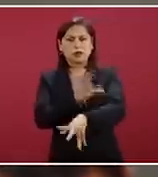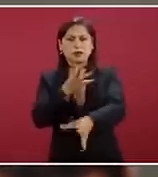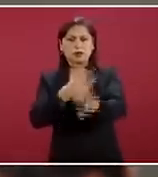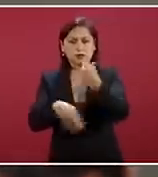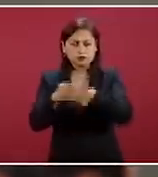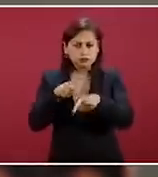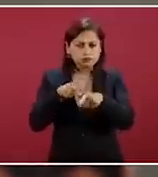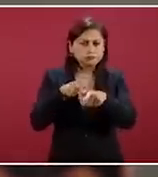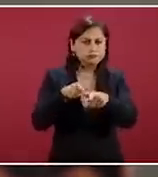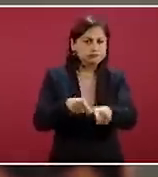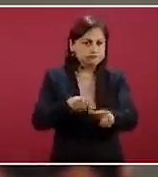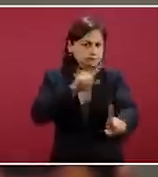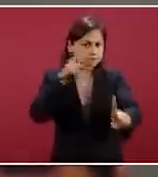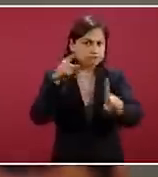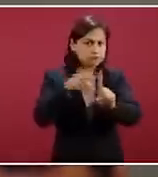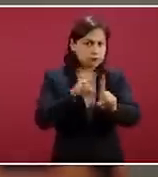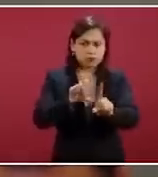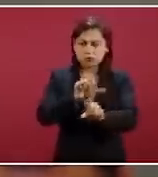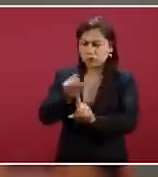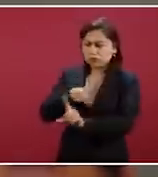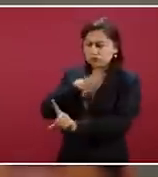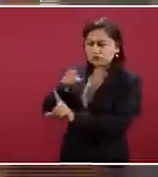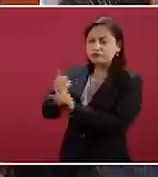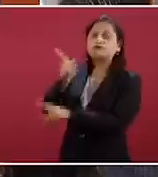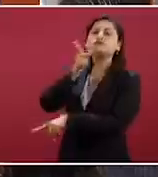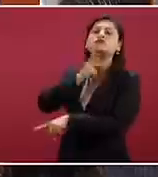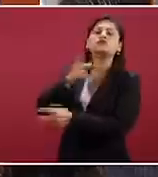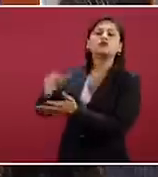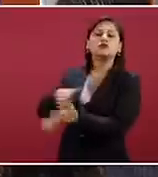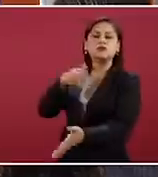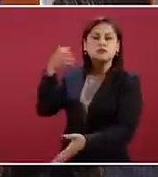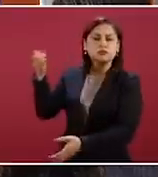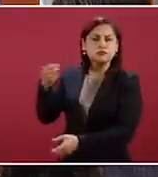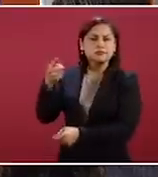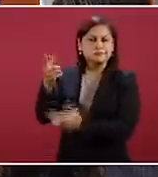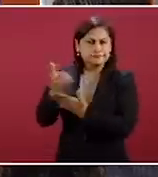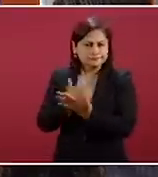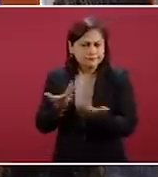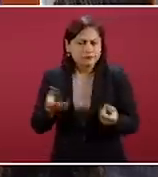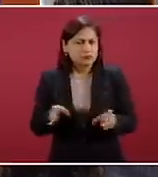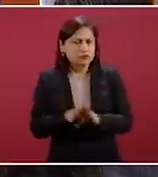los combustibles fósiles, hidrocarburos y demás. Muchas gracias. No, pues